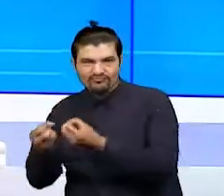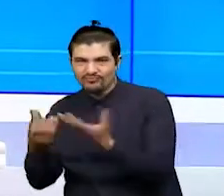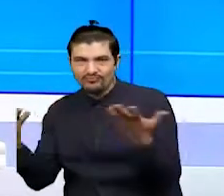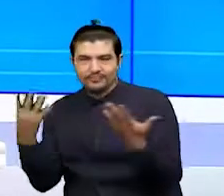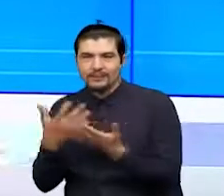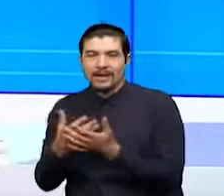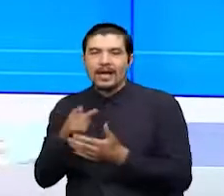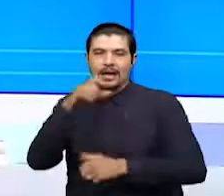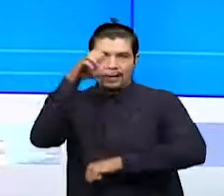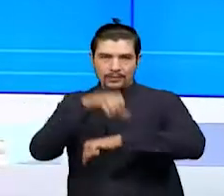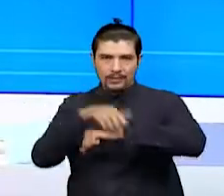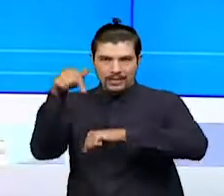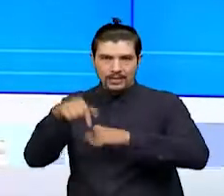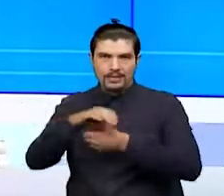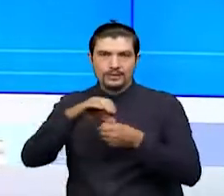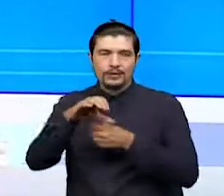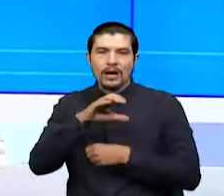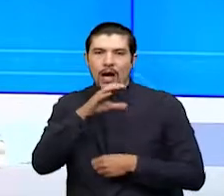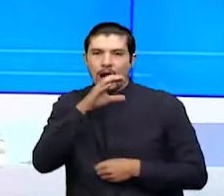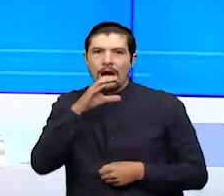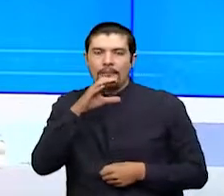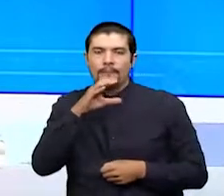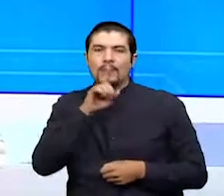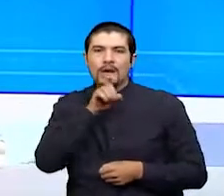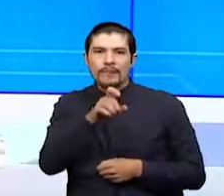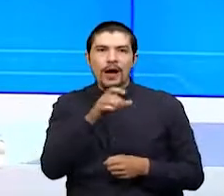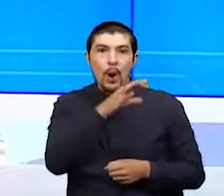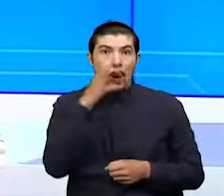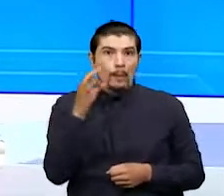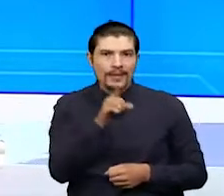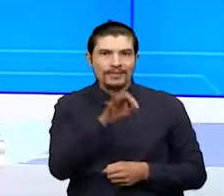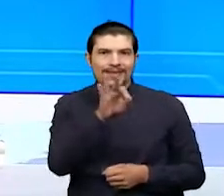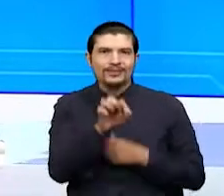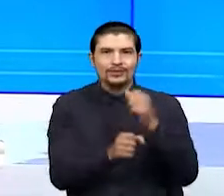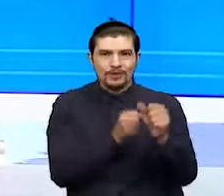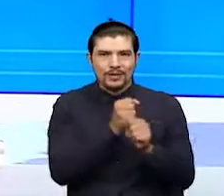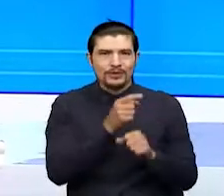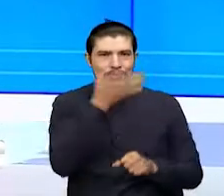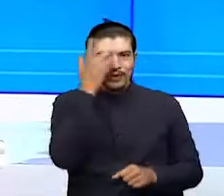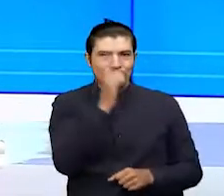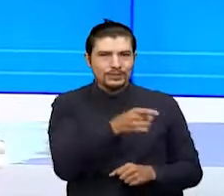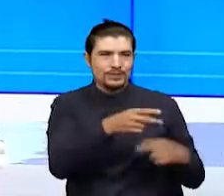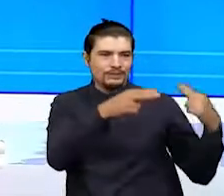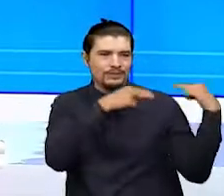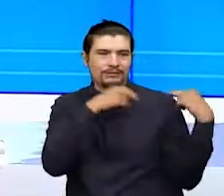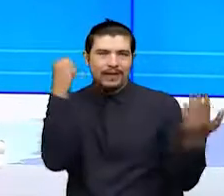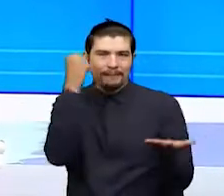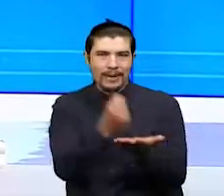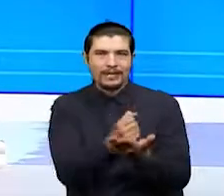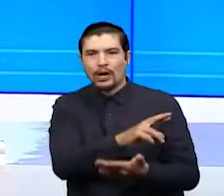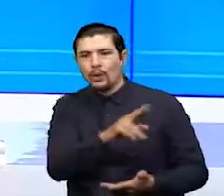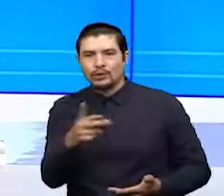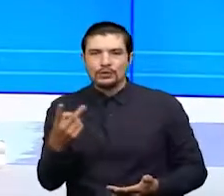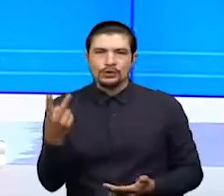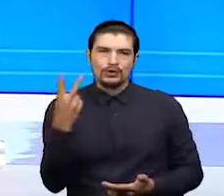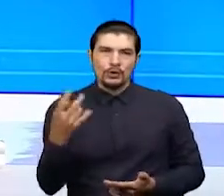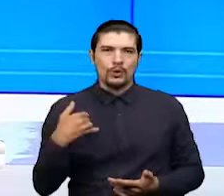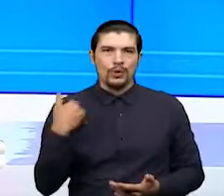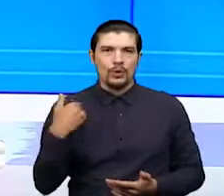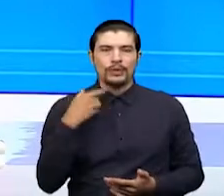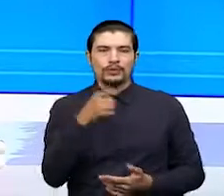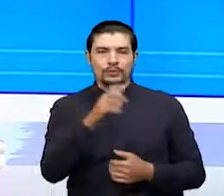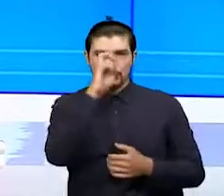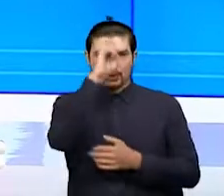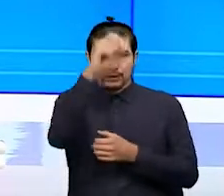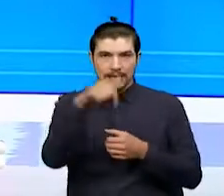de bucaramanga un hombre de 18 años a quien se le imputan cargos por el asesinato de dos jóvenes en el norte de la ciudad a esta hora